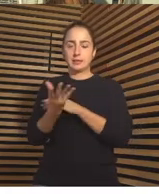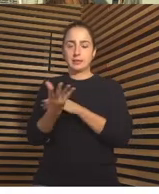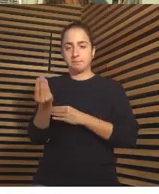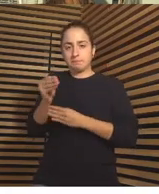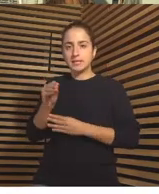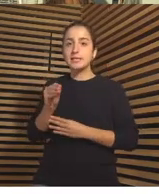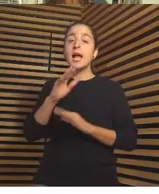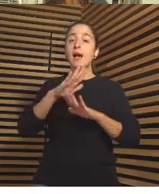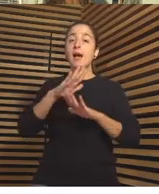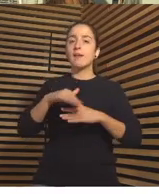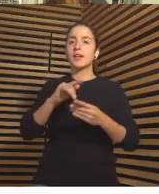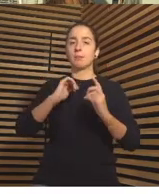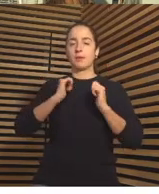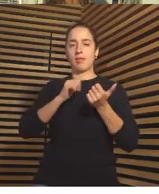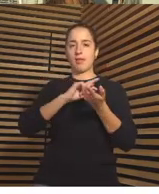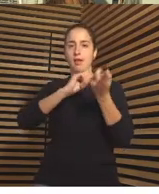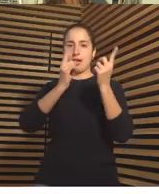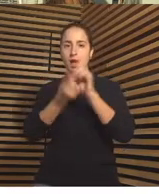cambio de la ley